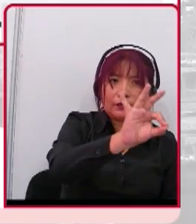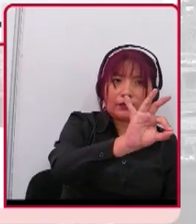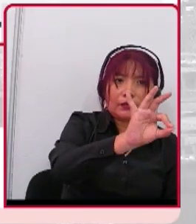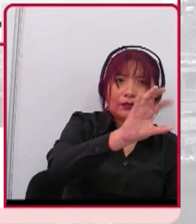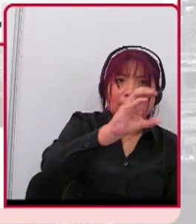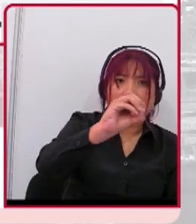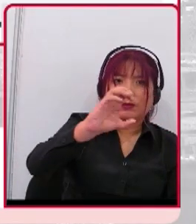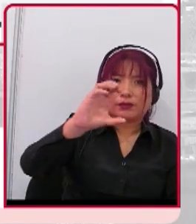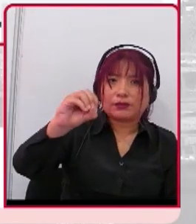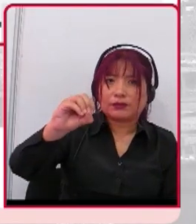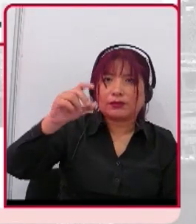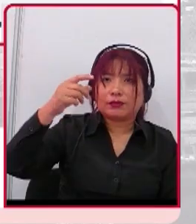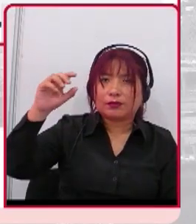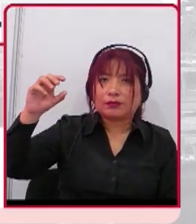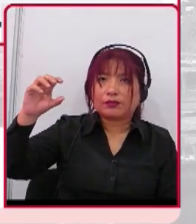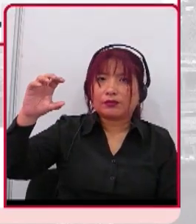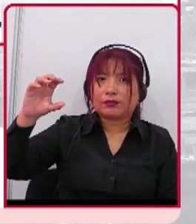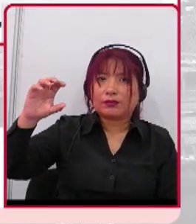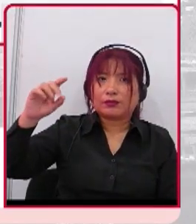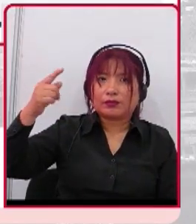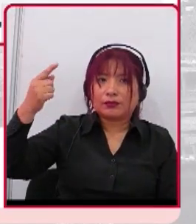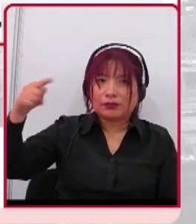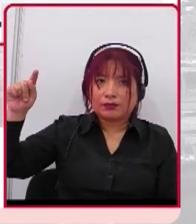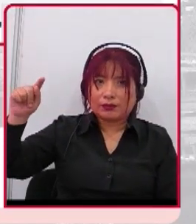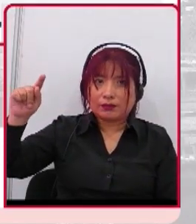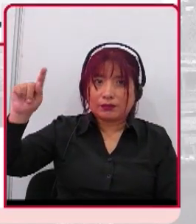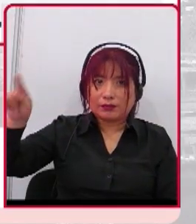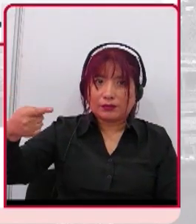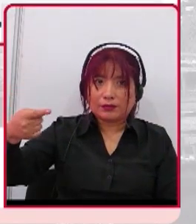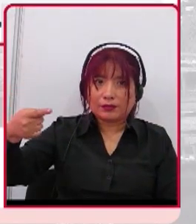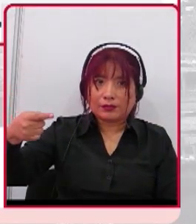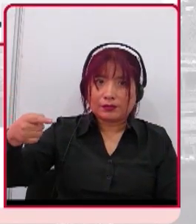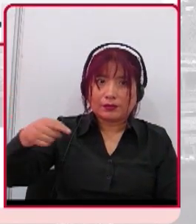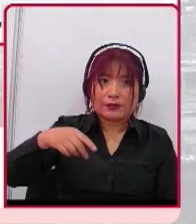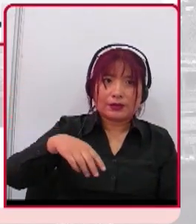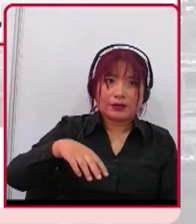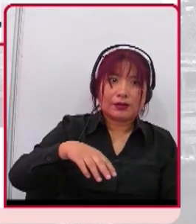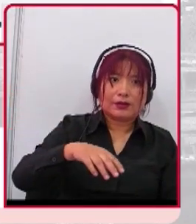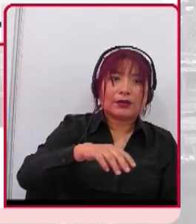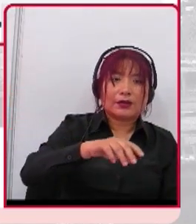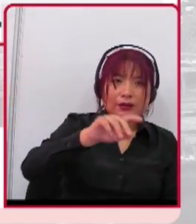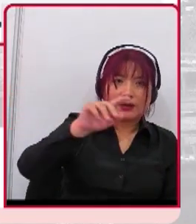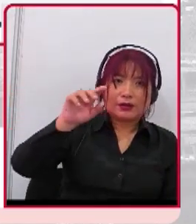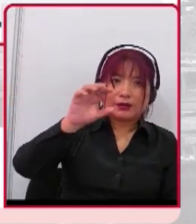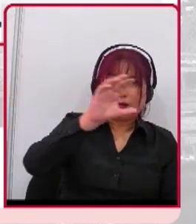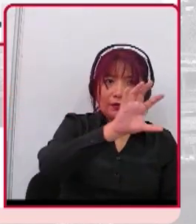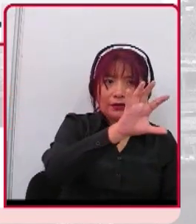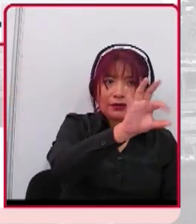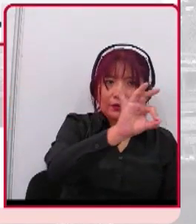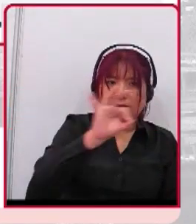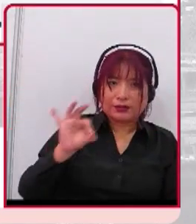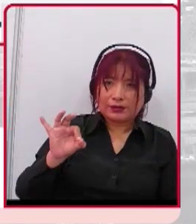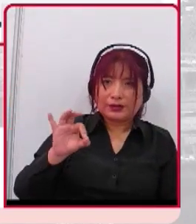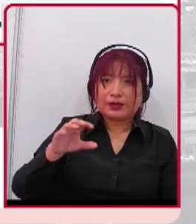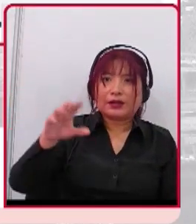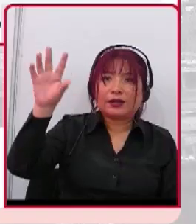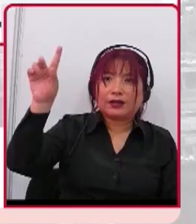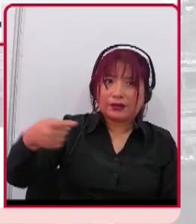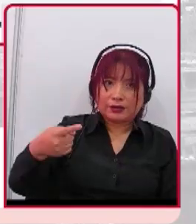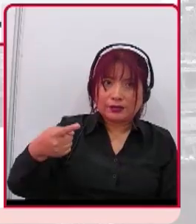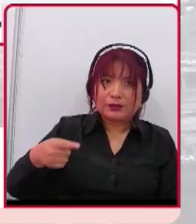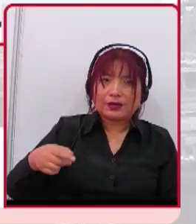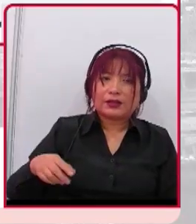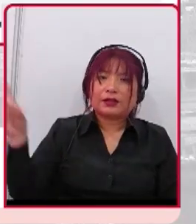$900.000 anuales. Eso solamente en costos atribuidos al consumo de CO2. Muy aparte